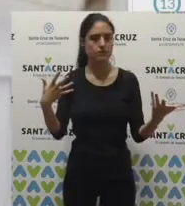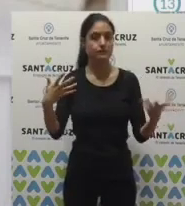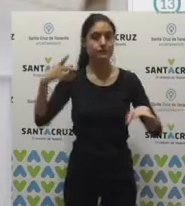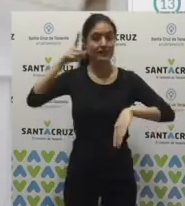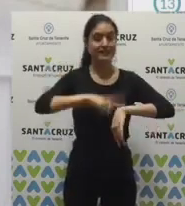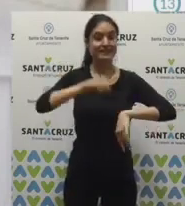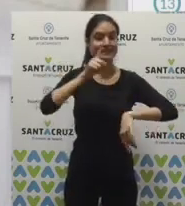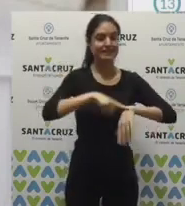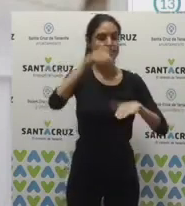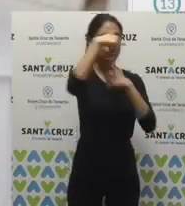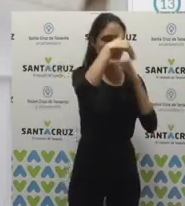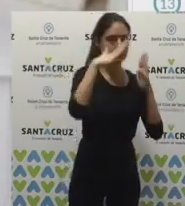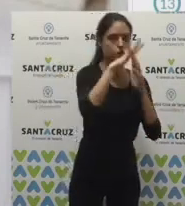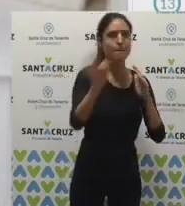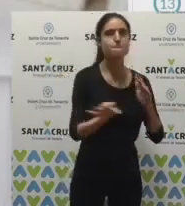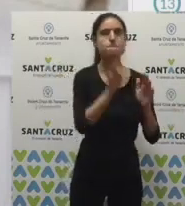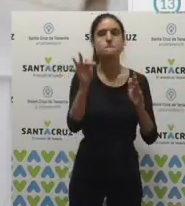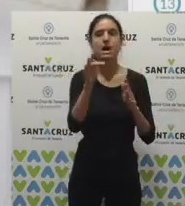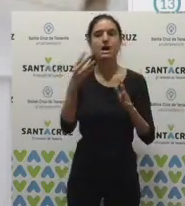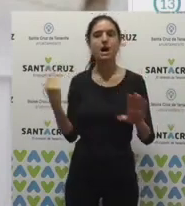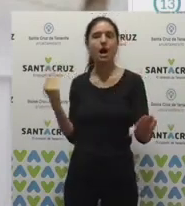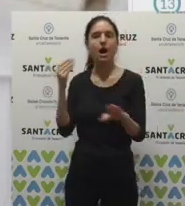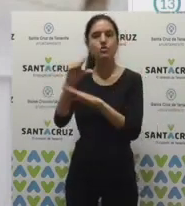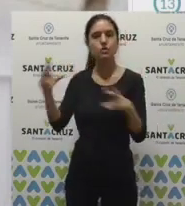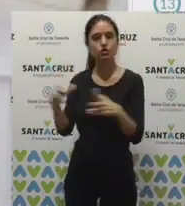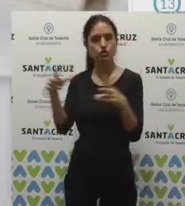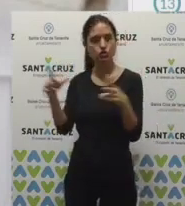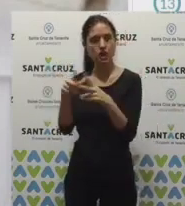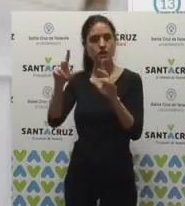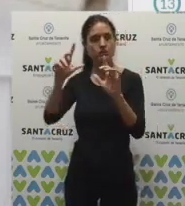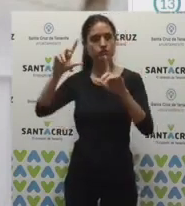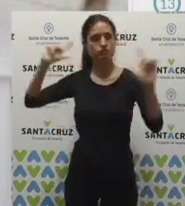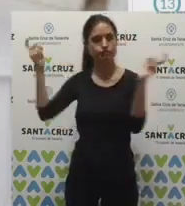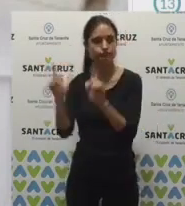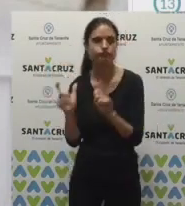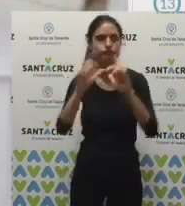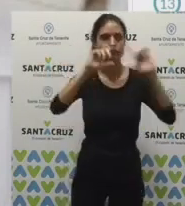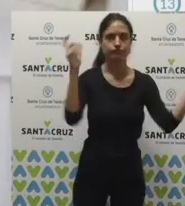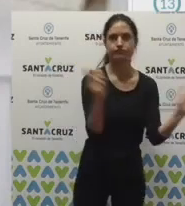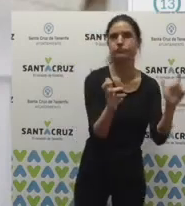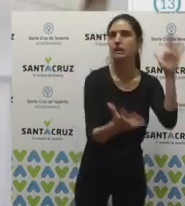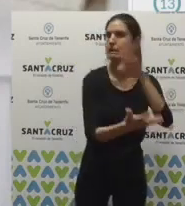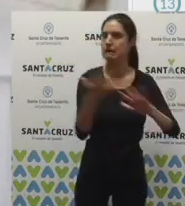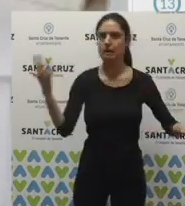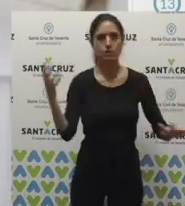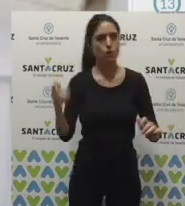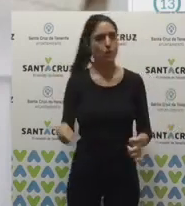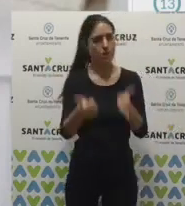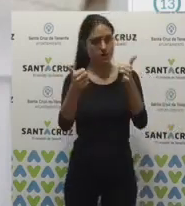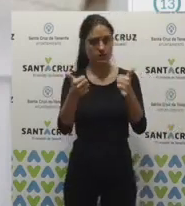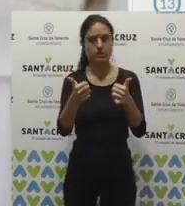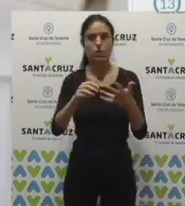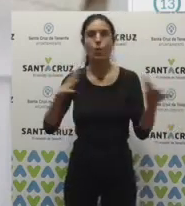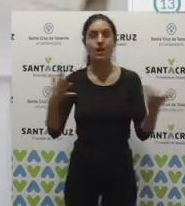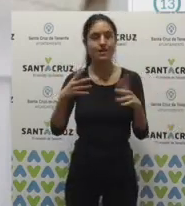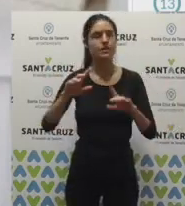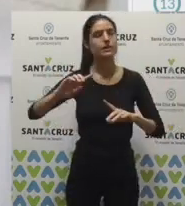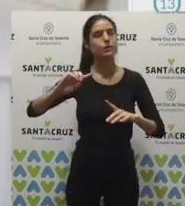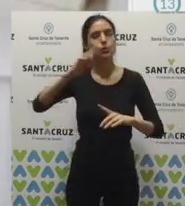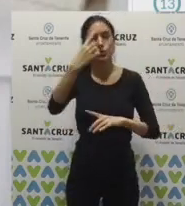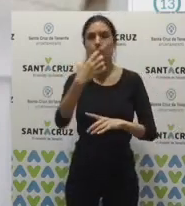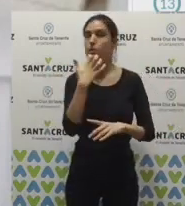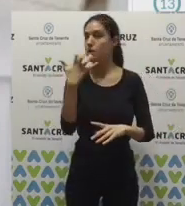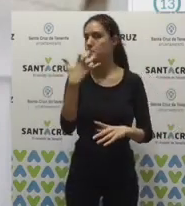tiempos de atención y concesión de las ayudas sociales de hecho es uno de ellos que es el procedimiento para concesión de las tarjetas alimentarias